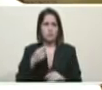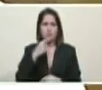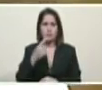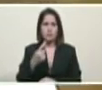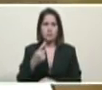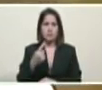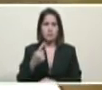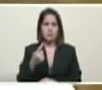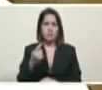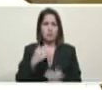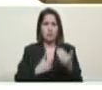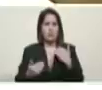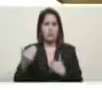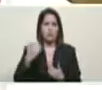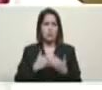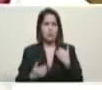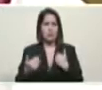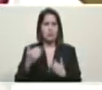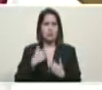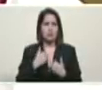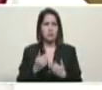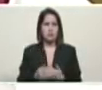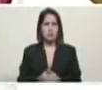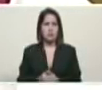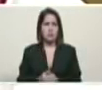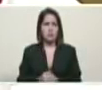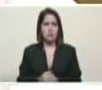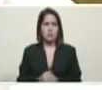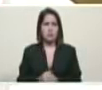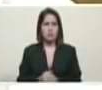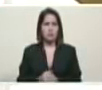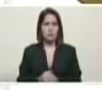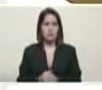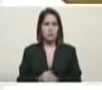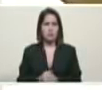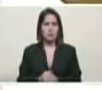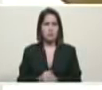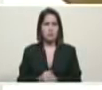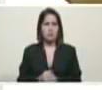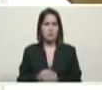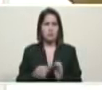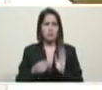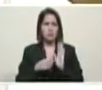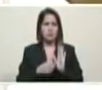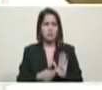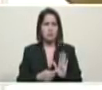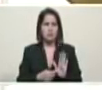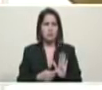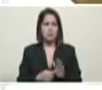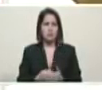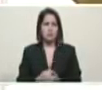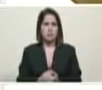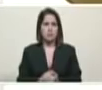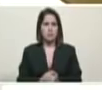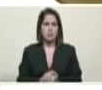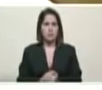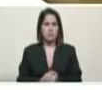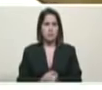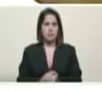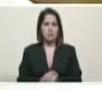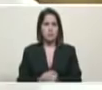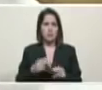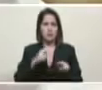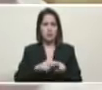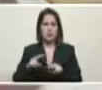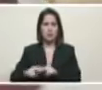oportunidad a los que estamos aquí heridos, también les doy la fortaleza a esos familiares, a esos